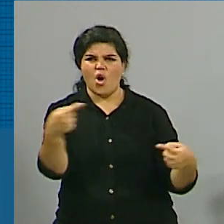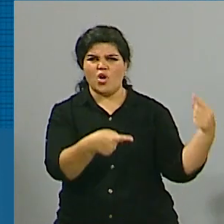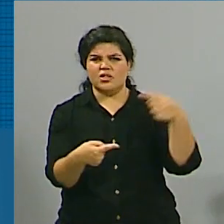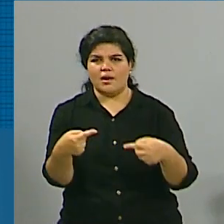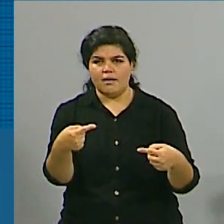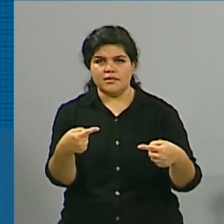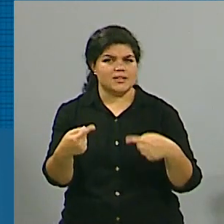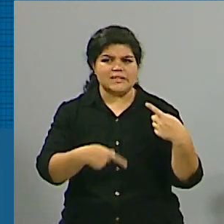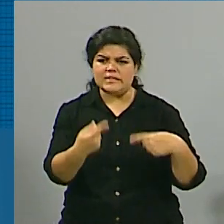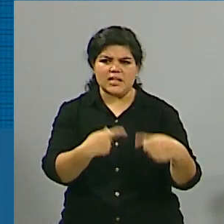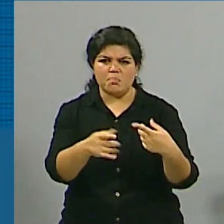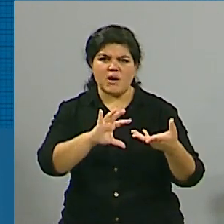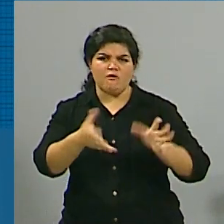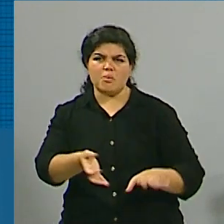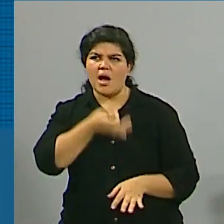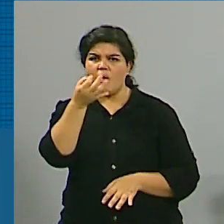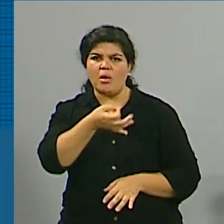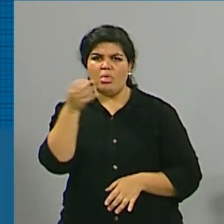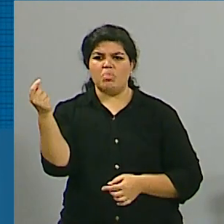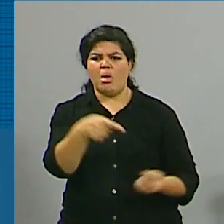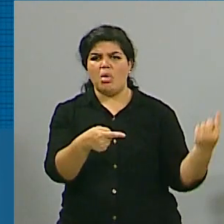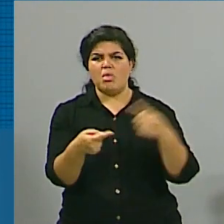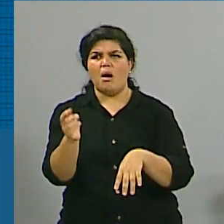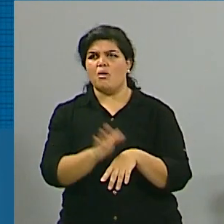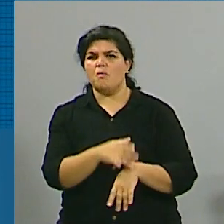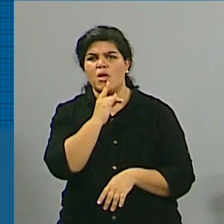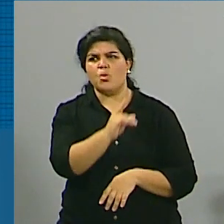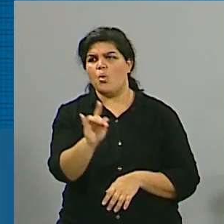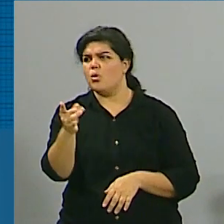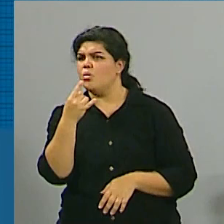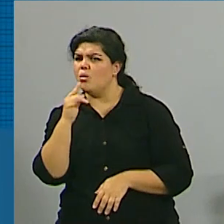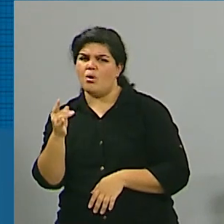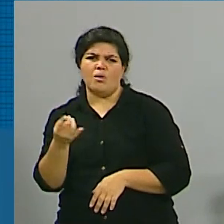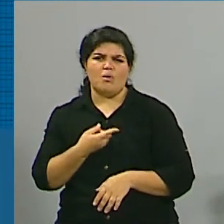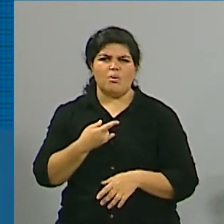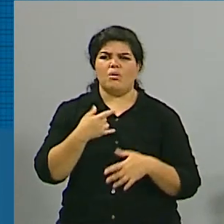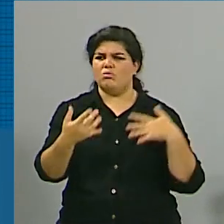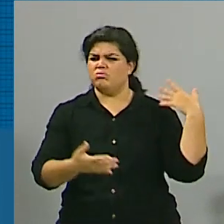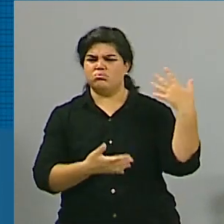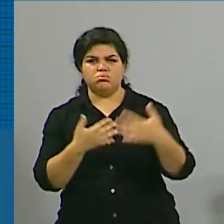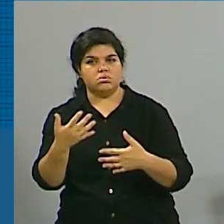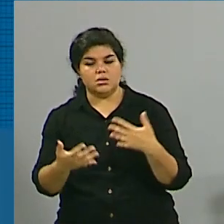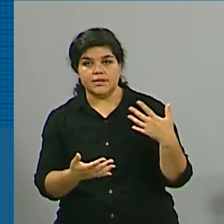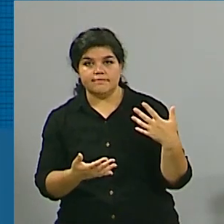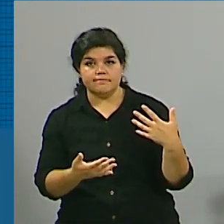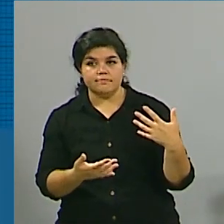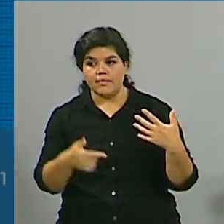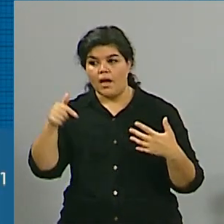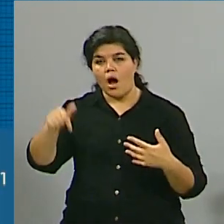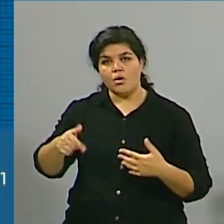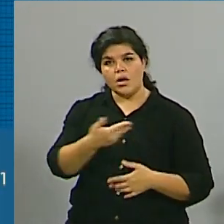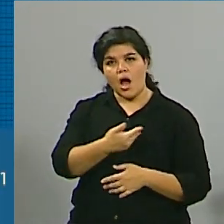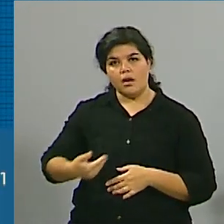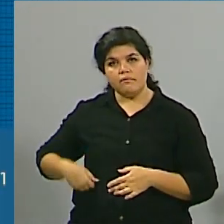Digo, porque si no parece que se echan culpas y no hay ningún proyecto. Muchos critican que el gobierno de Alberto Fernández no lo tuvo, pero en la